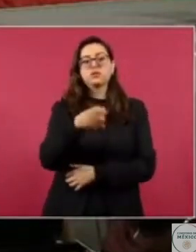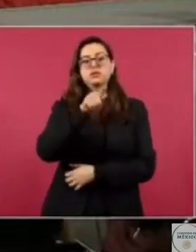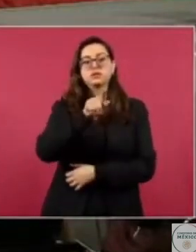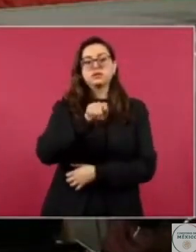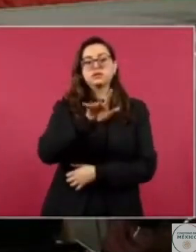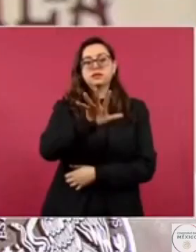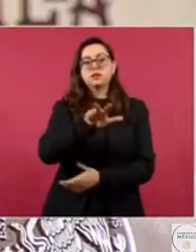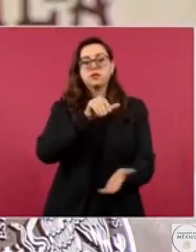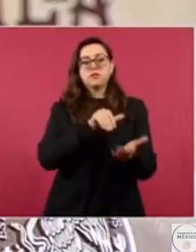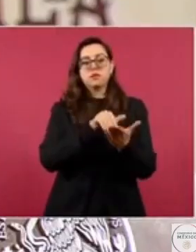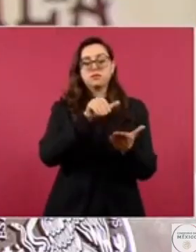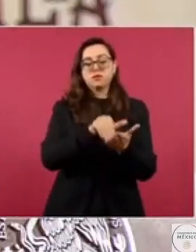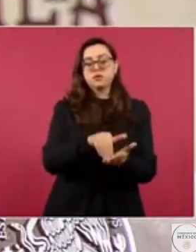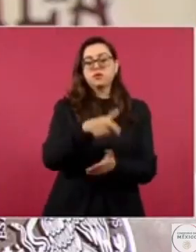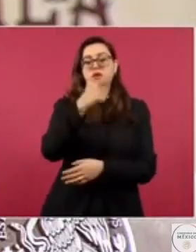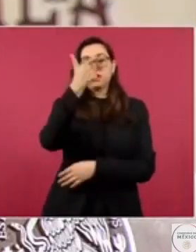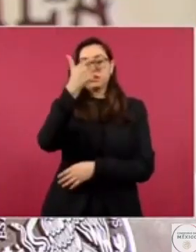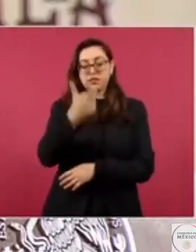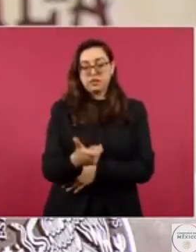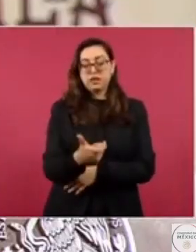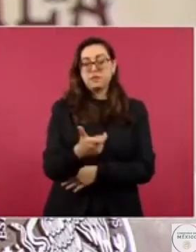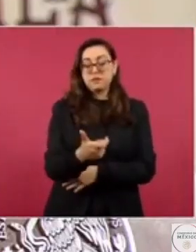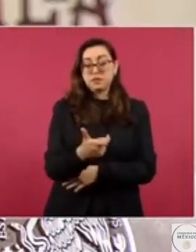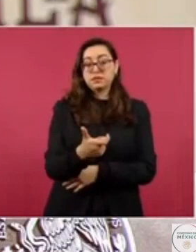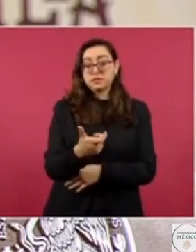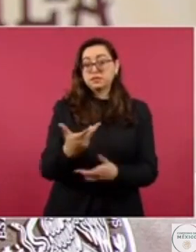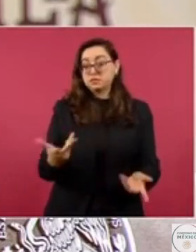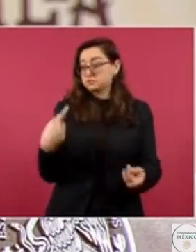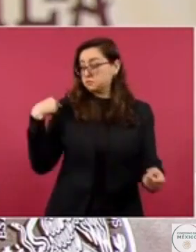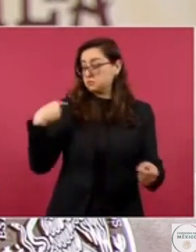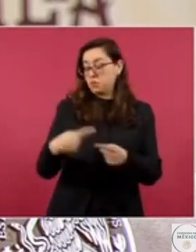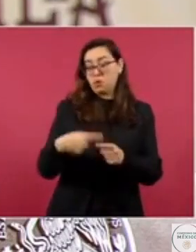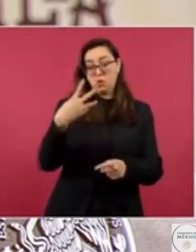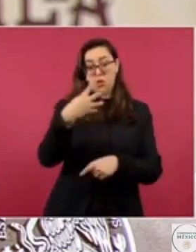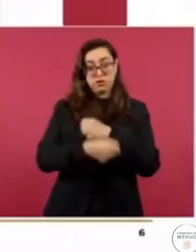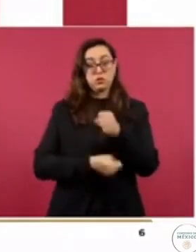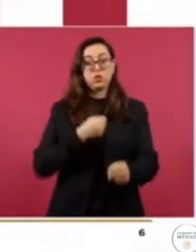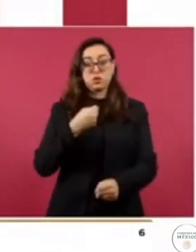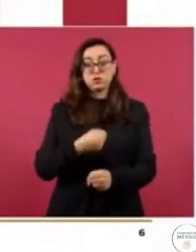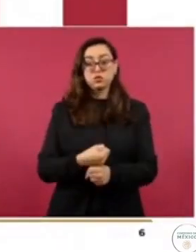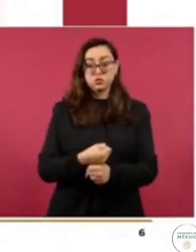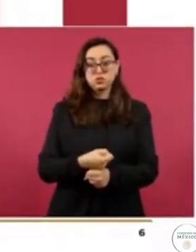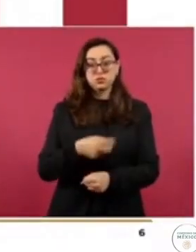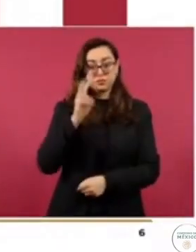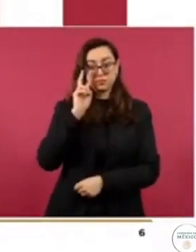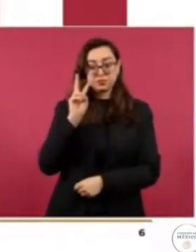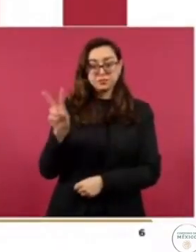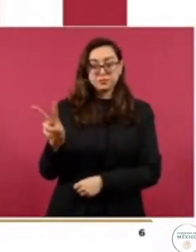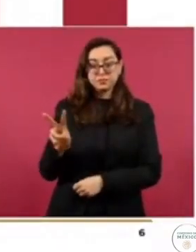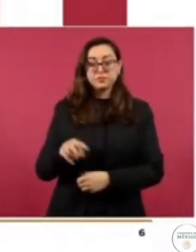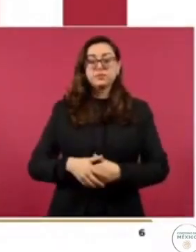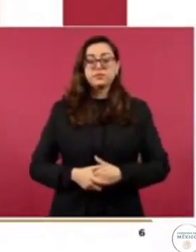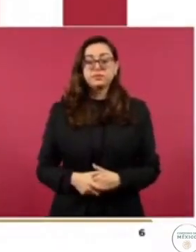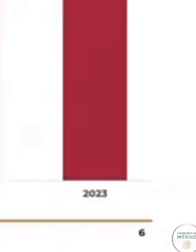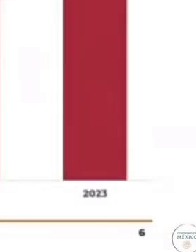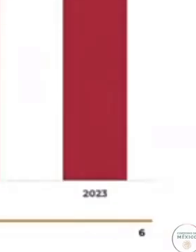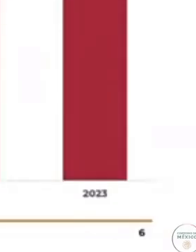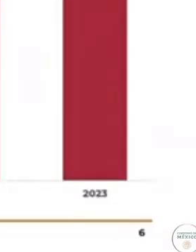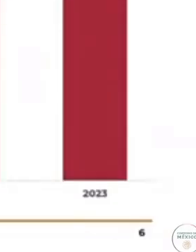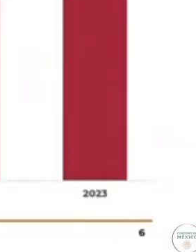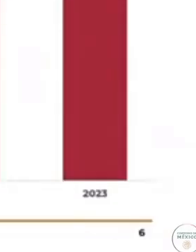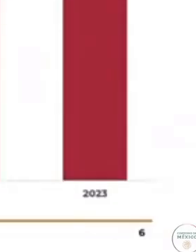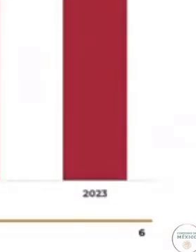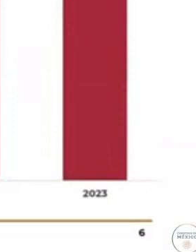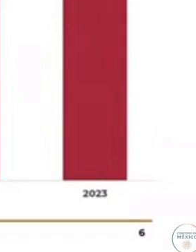mil millones de pesos para esta pensión y hemos incrementado desde